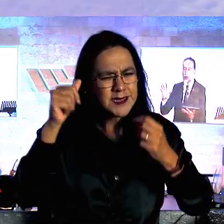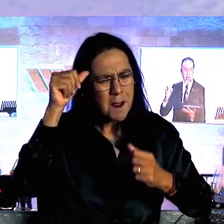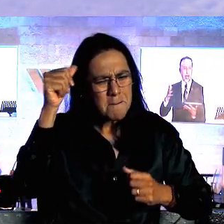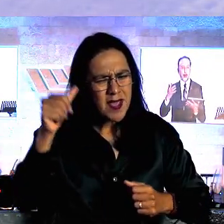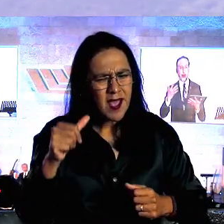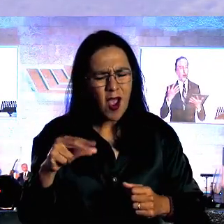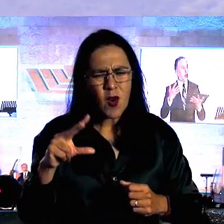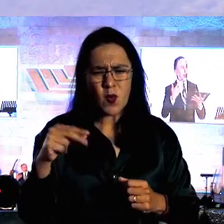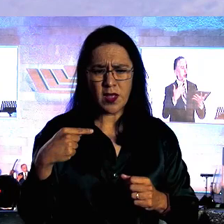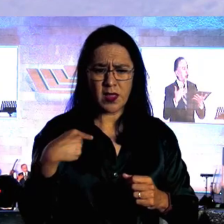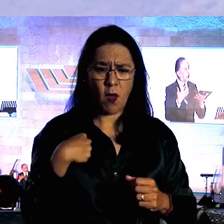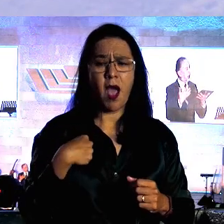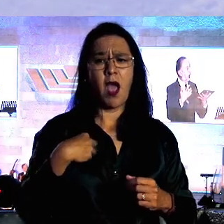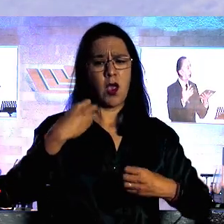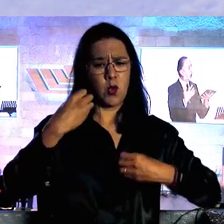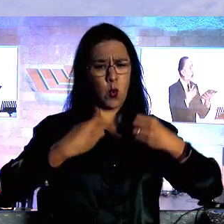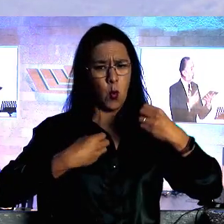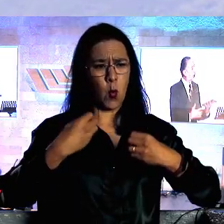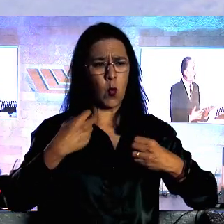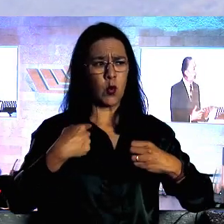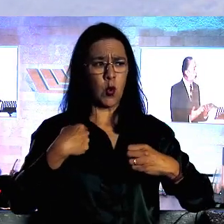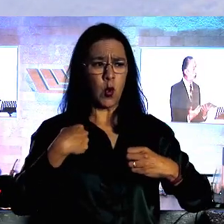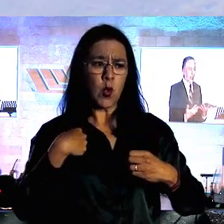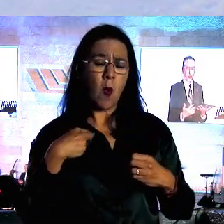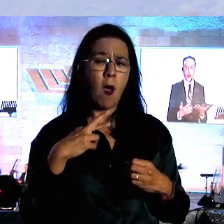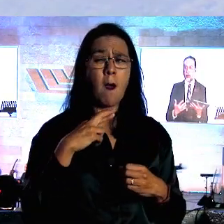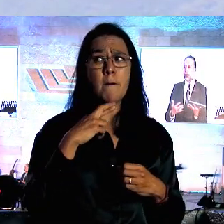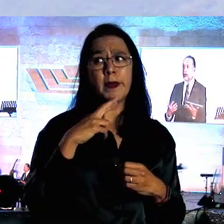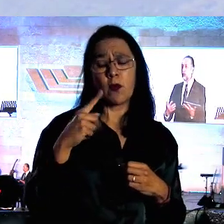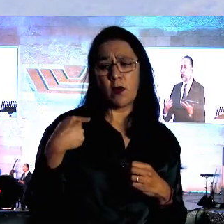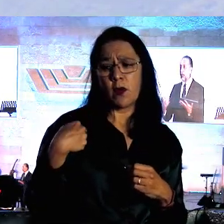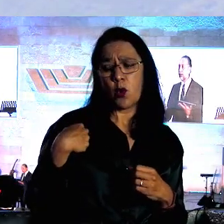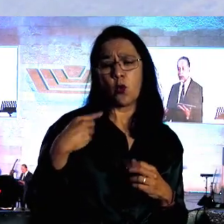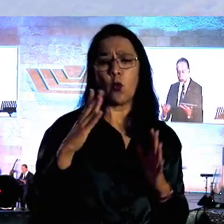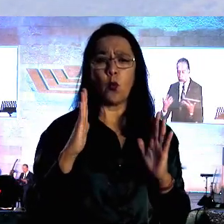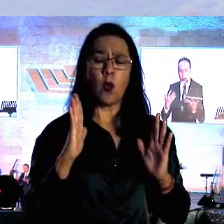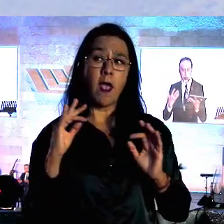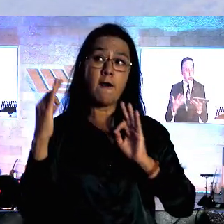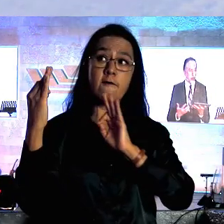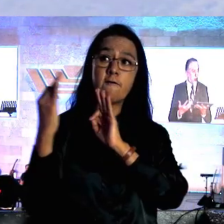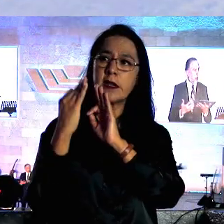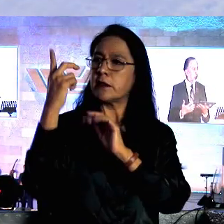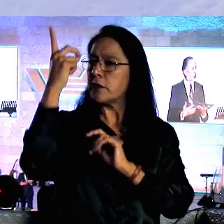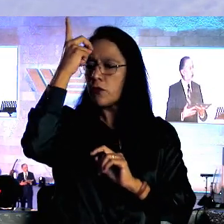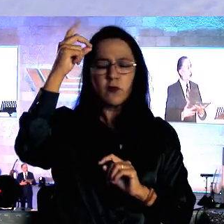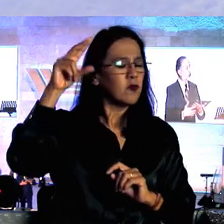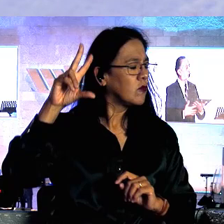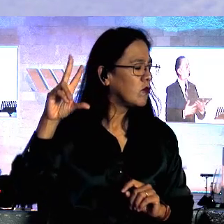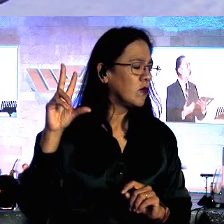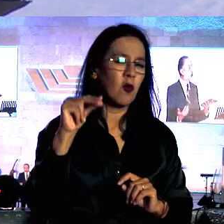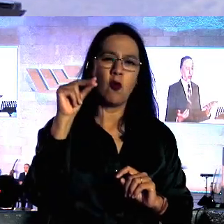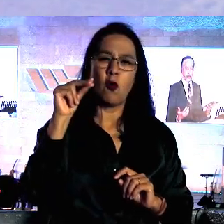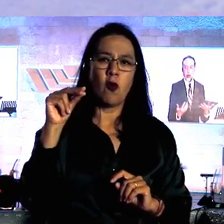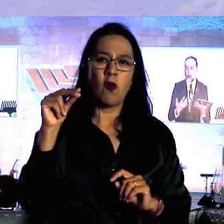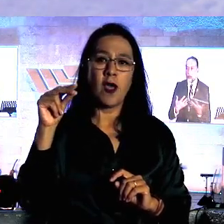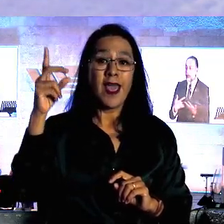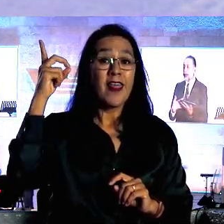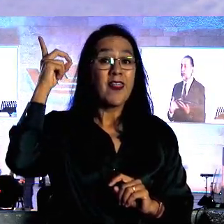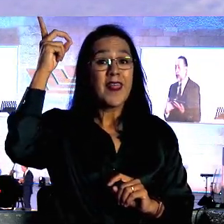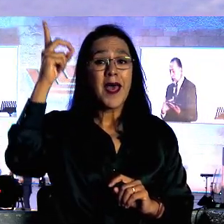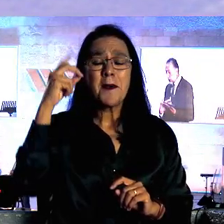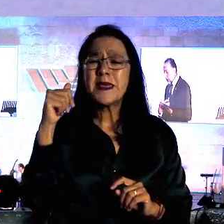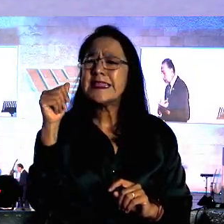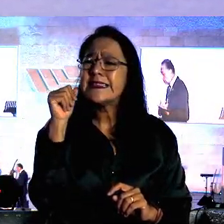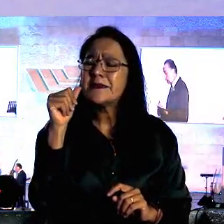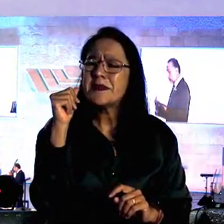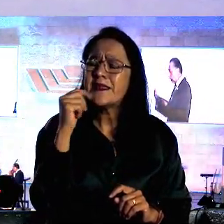justificarse nunca trató de poner la mejor versión de sí mismo delante de Dios Señor tú me conoces como soy me conoces desde que